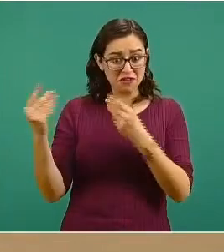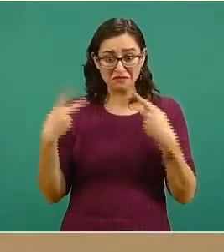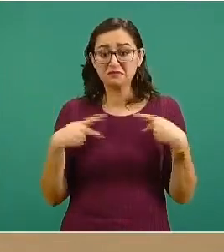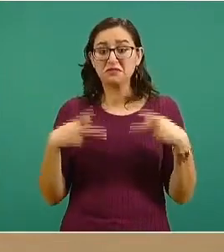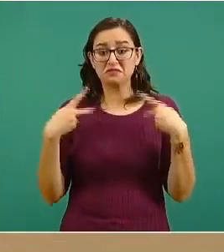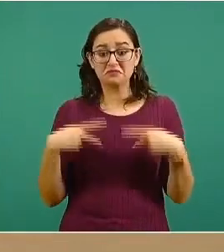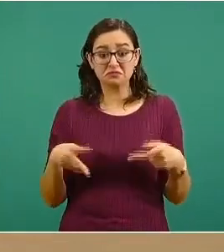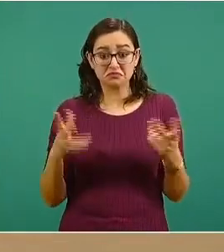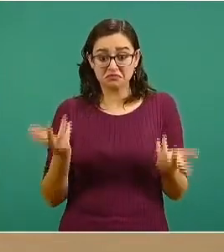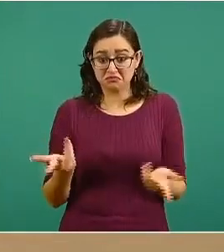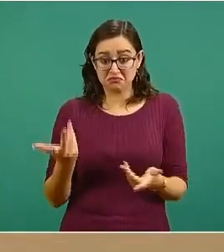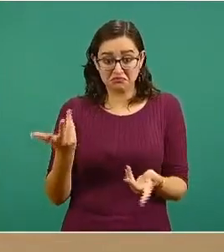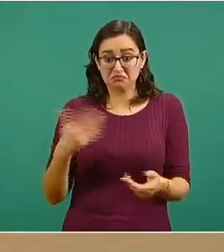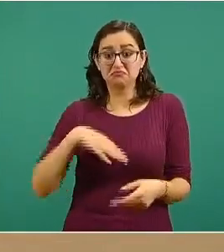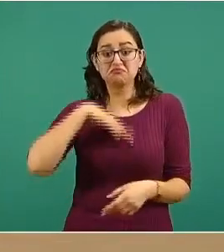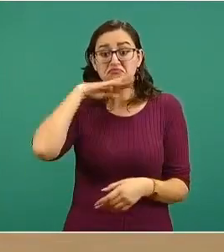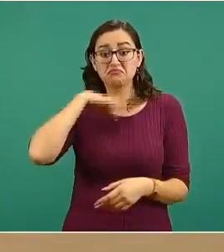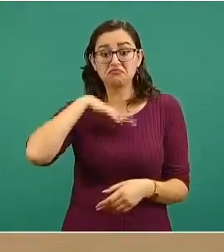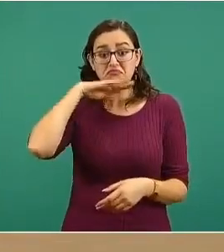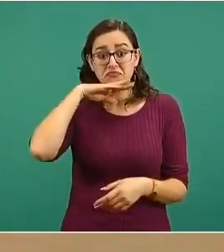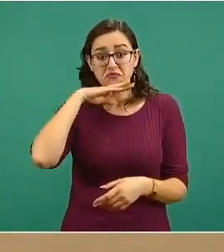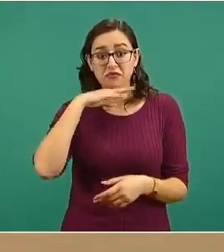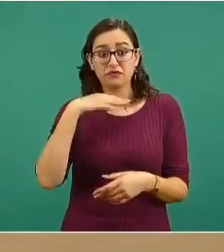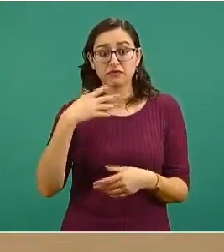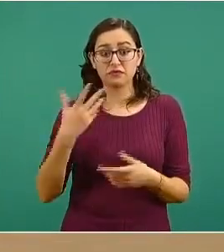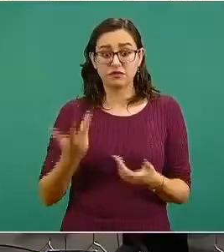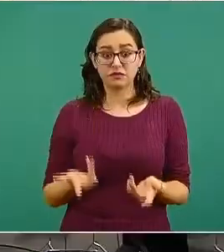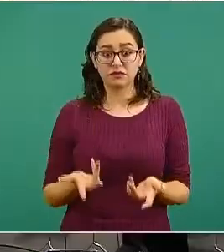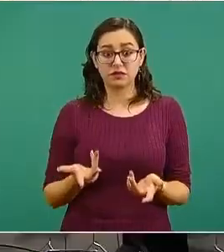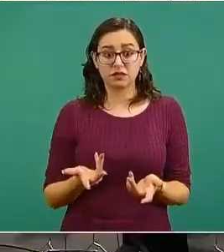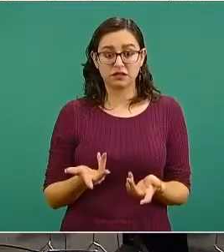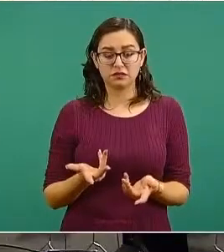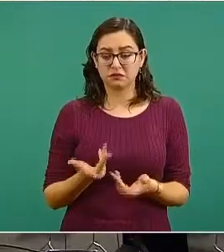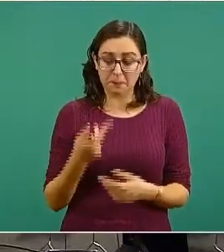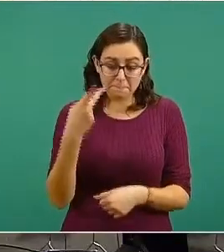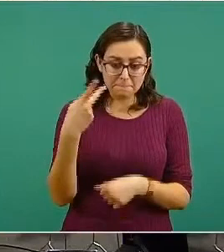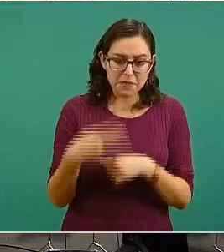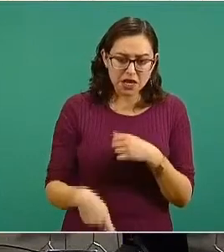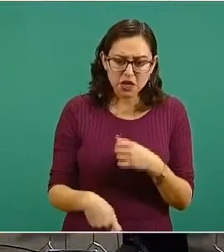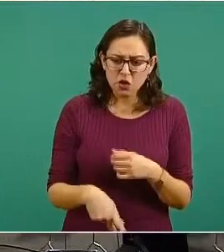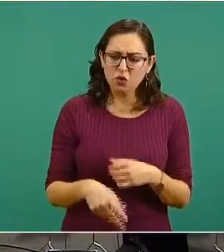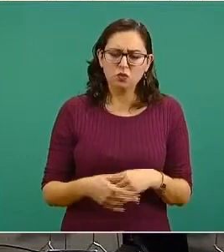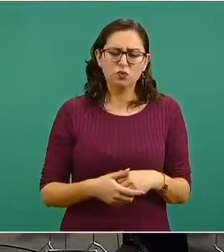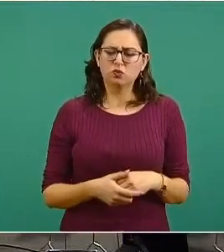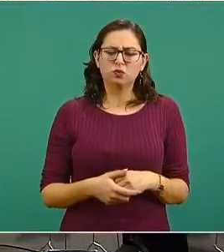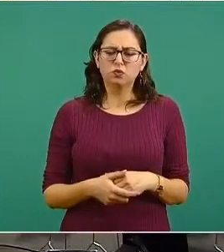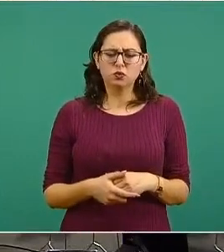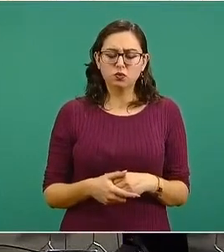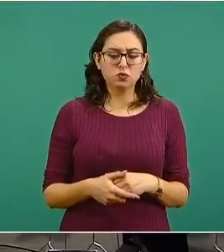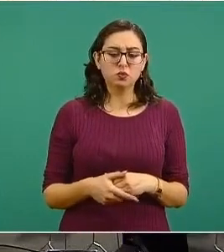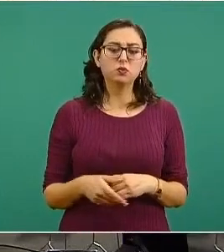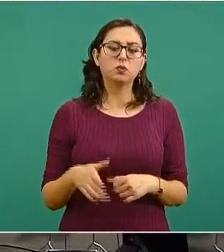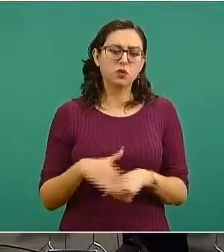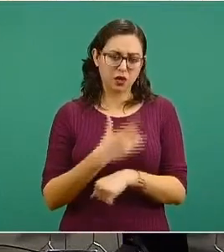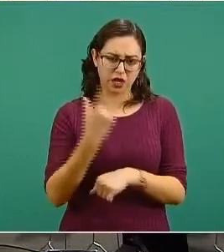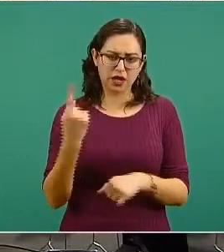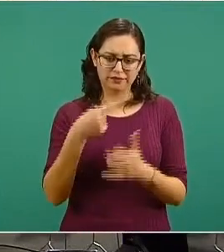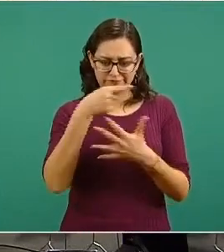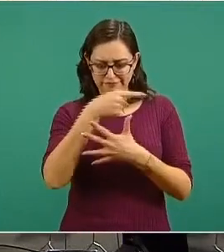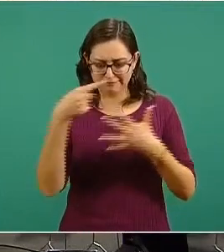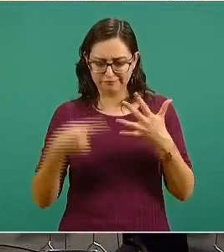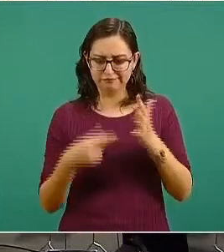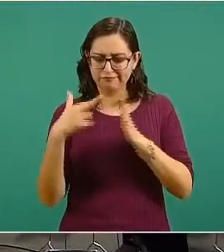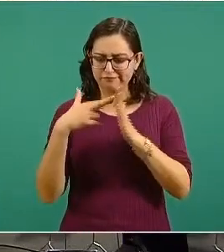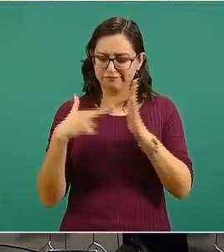ni un riesgo para los demás, sí, sobre todo, sí mantuvieron las medidas básicas de prevención como